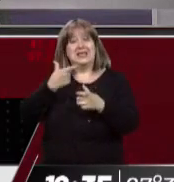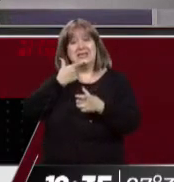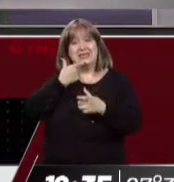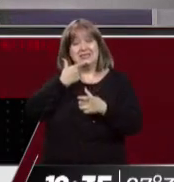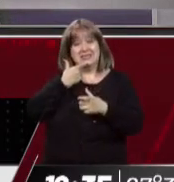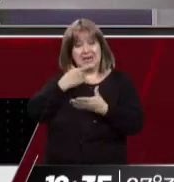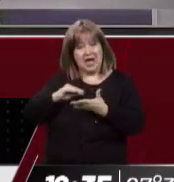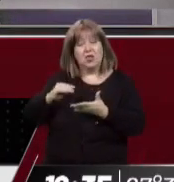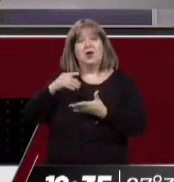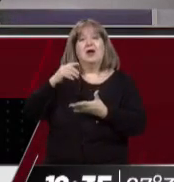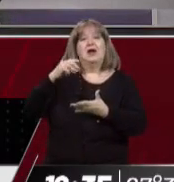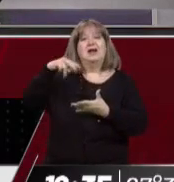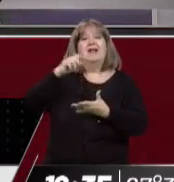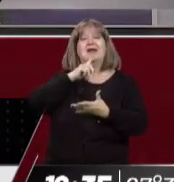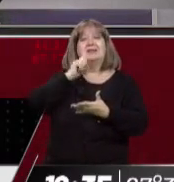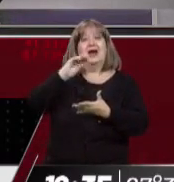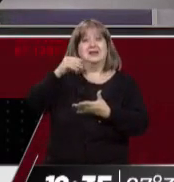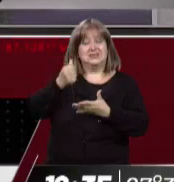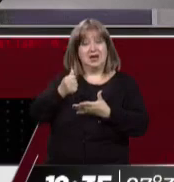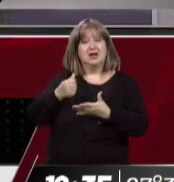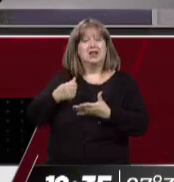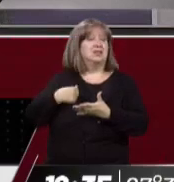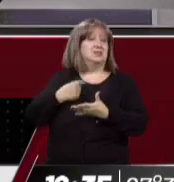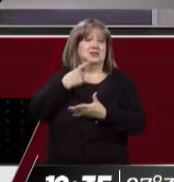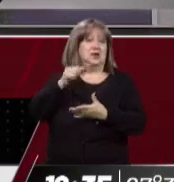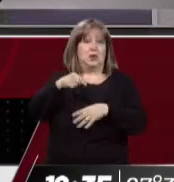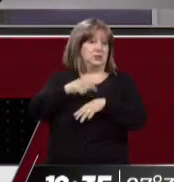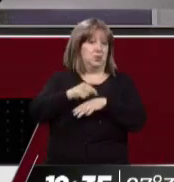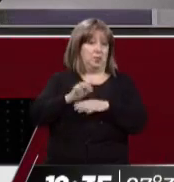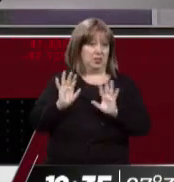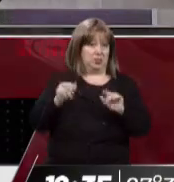Natasha Eisenlash, la que sale a plantear que no es el momento para tratarlo.